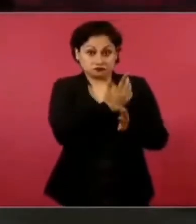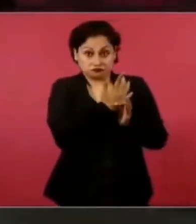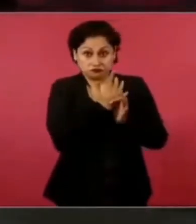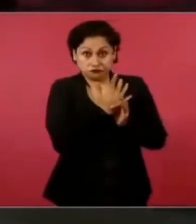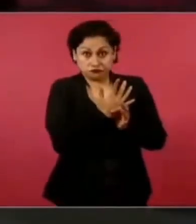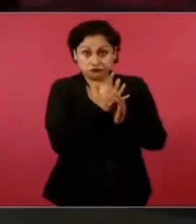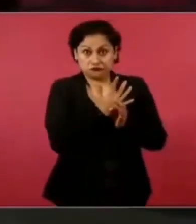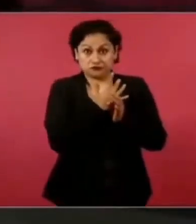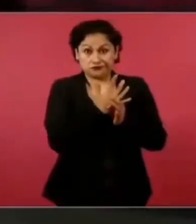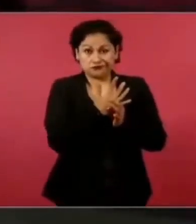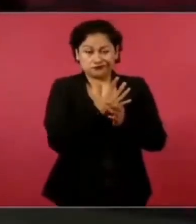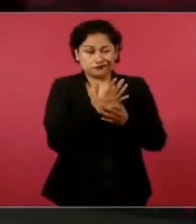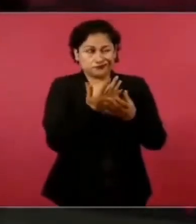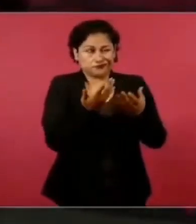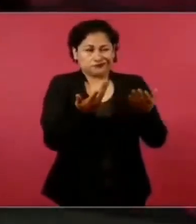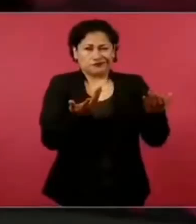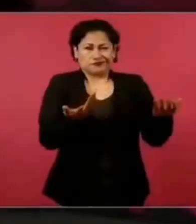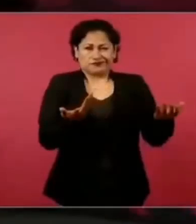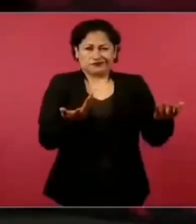Sin conocer que